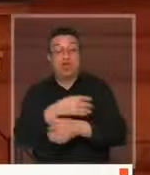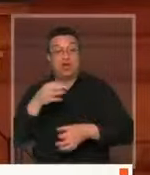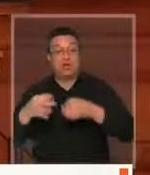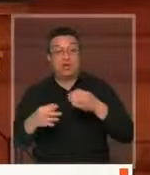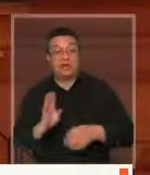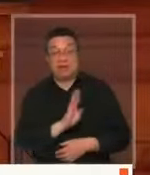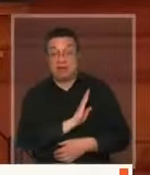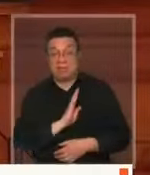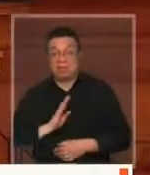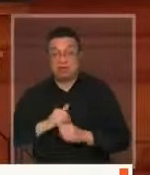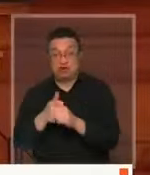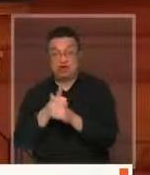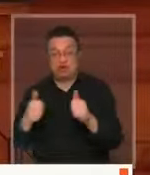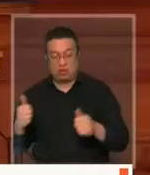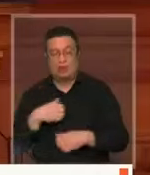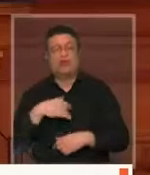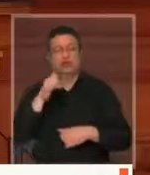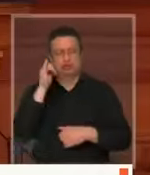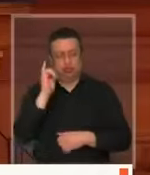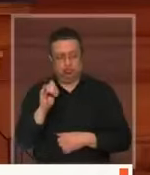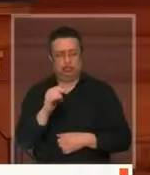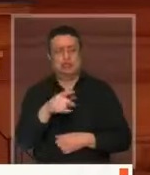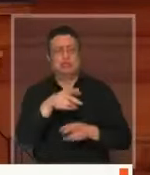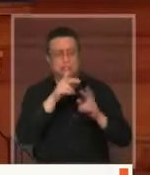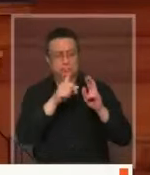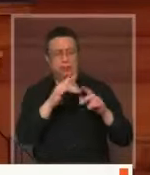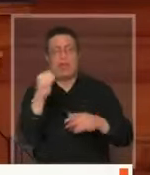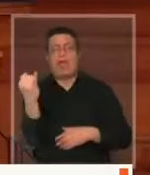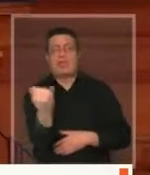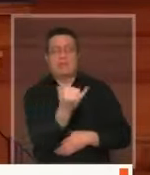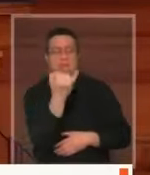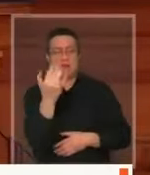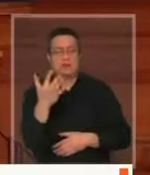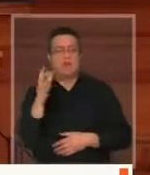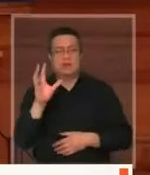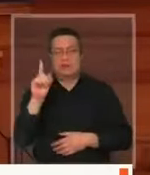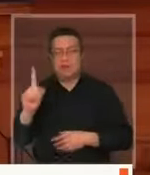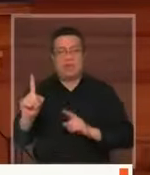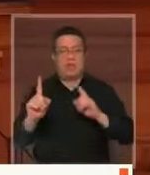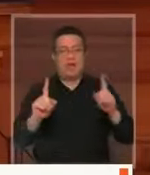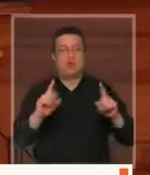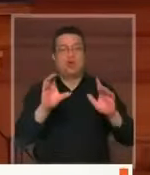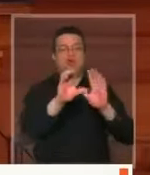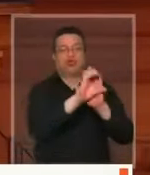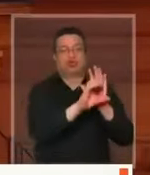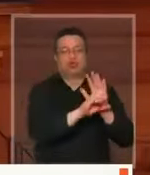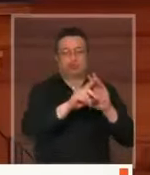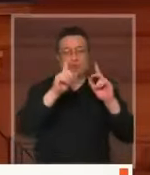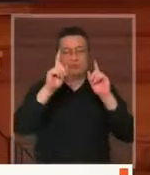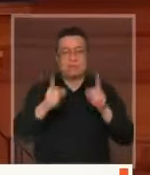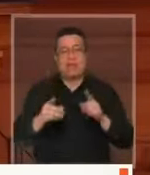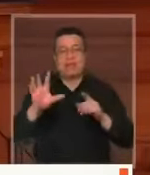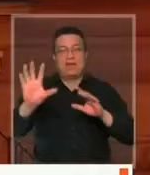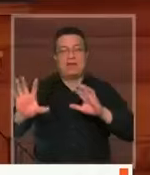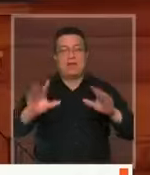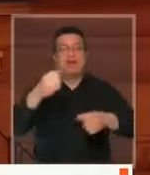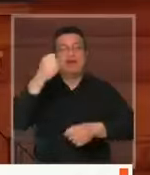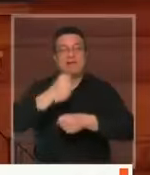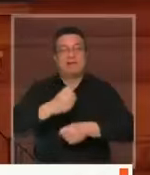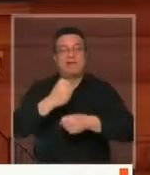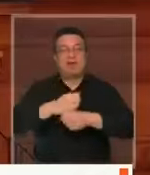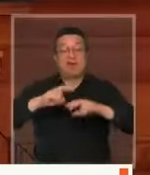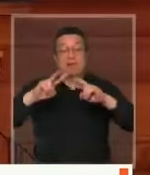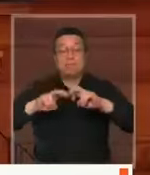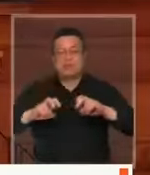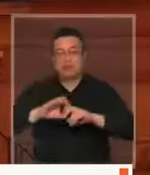componen reconocen la completa autonomía de los órganos constitucionales que ejercen funciones de